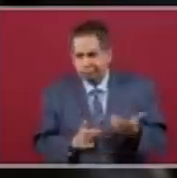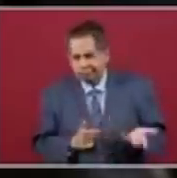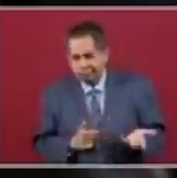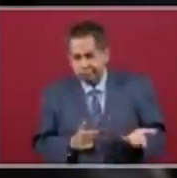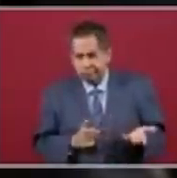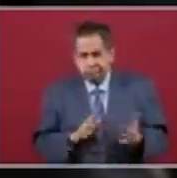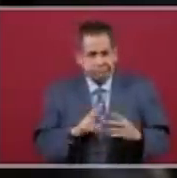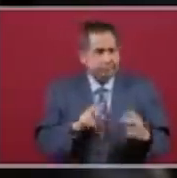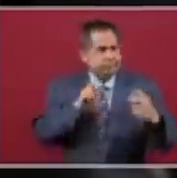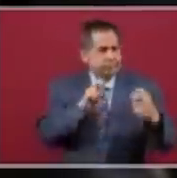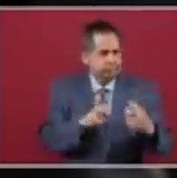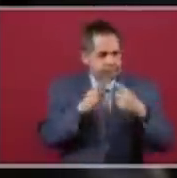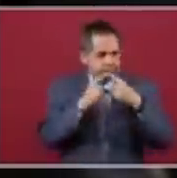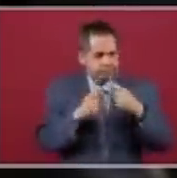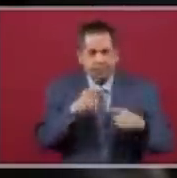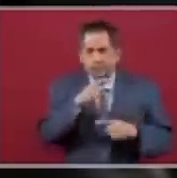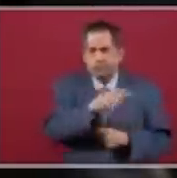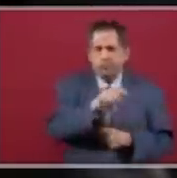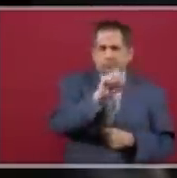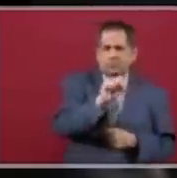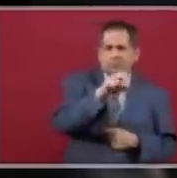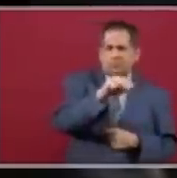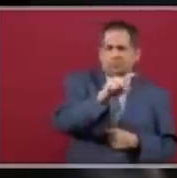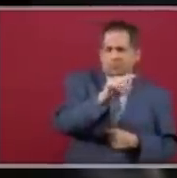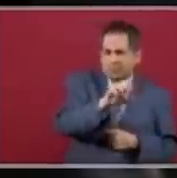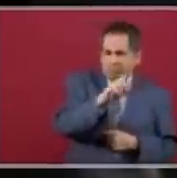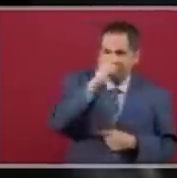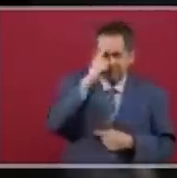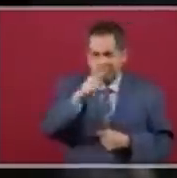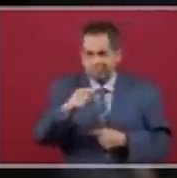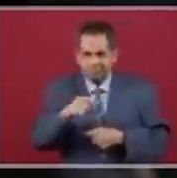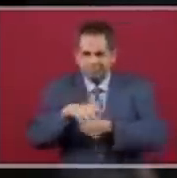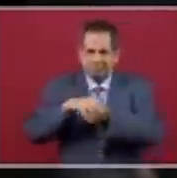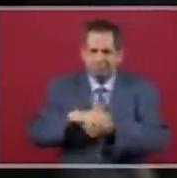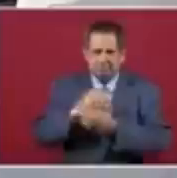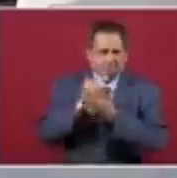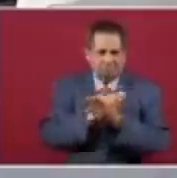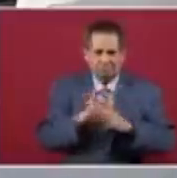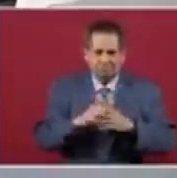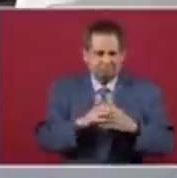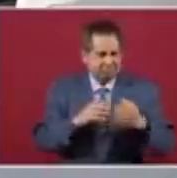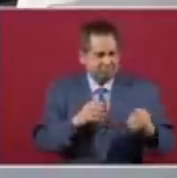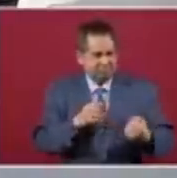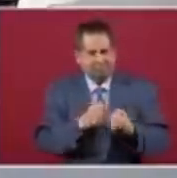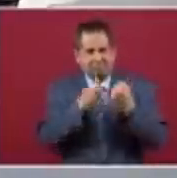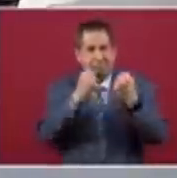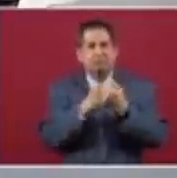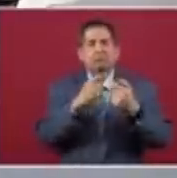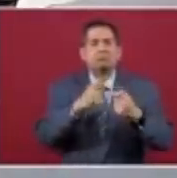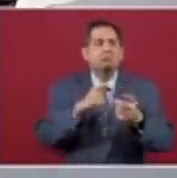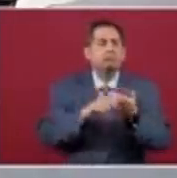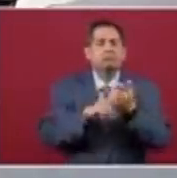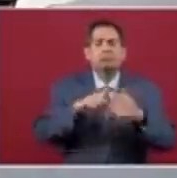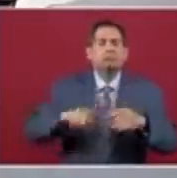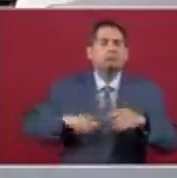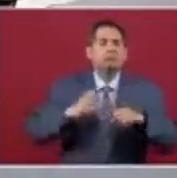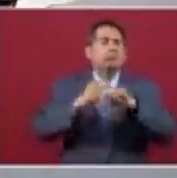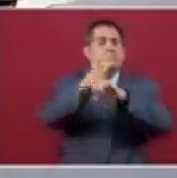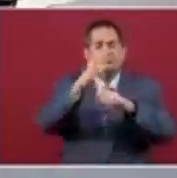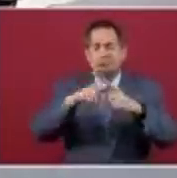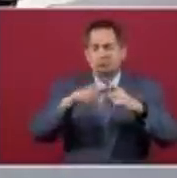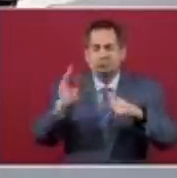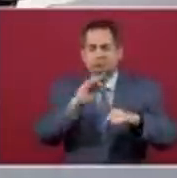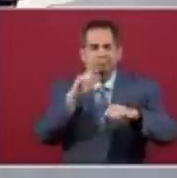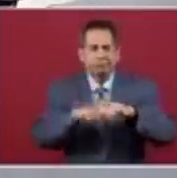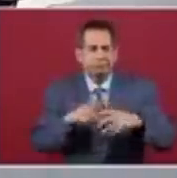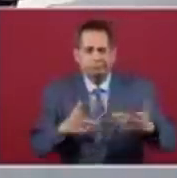se sienten con la CENTE para evitar ese tipo de presiones de que hacen en contra de gobiernos estatales, el propio gobierno federal, toda